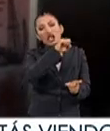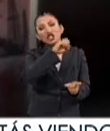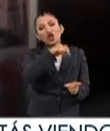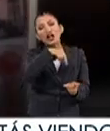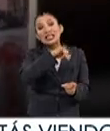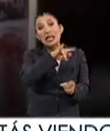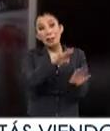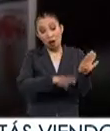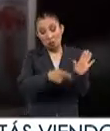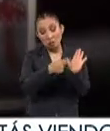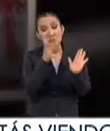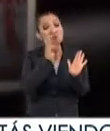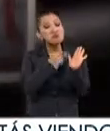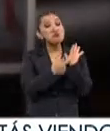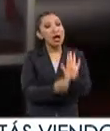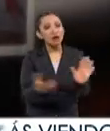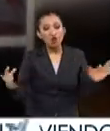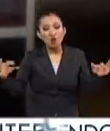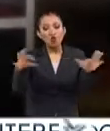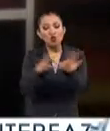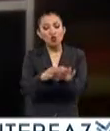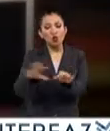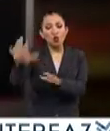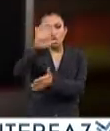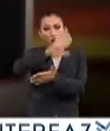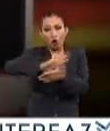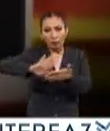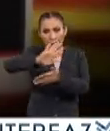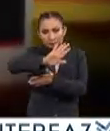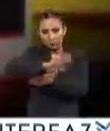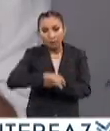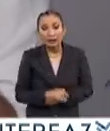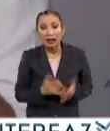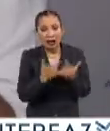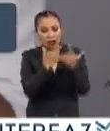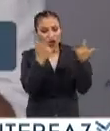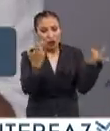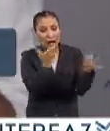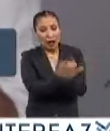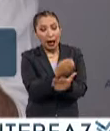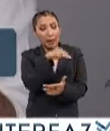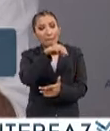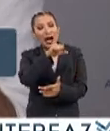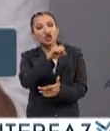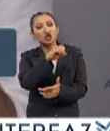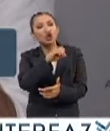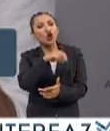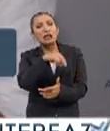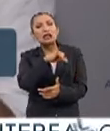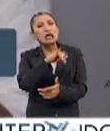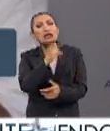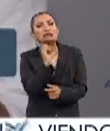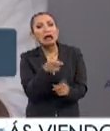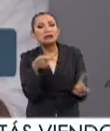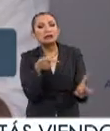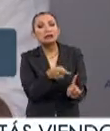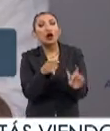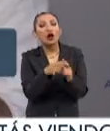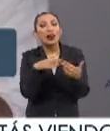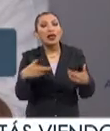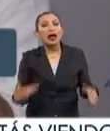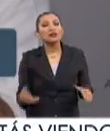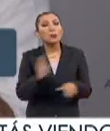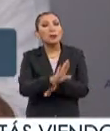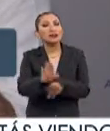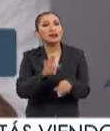boliviana es una muestra de esta coexistencia en el continente. La historia económica de la Amazonía boliviana, que tiene que ver fundamentalmente con la relación